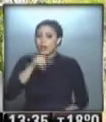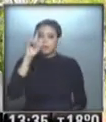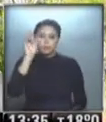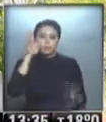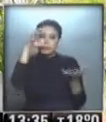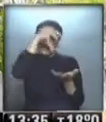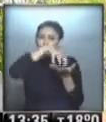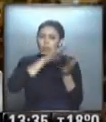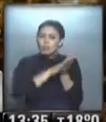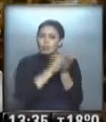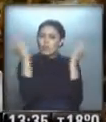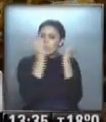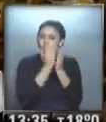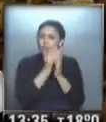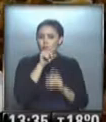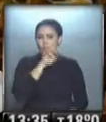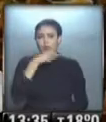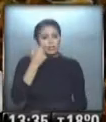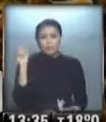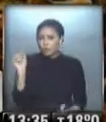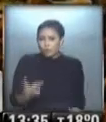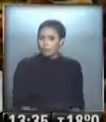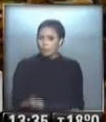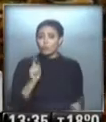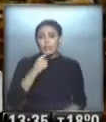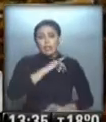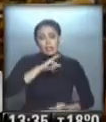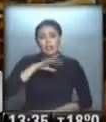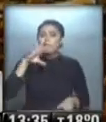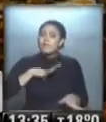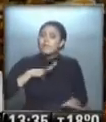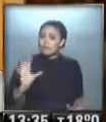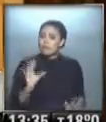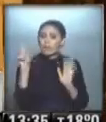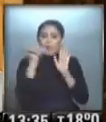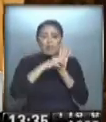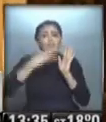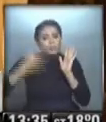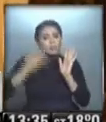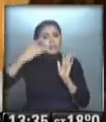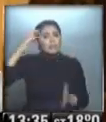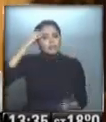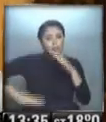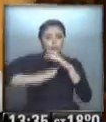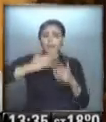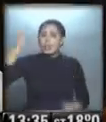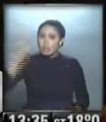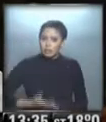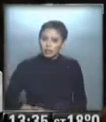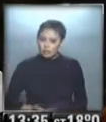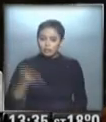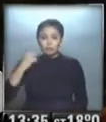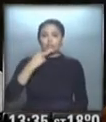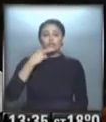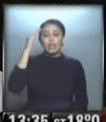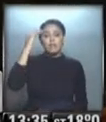estudio e investigación de la mujer calificó de habitual y manifiesta la falta de cumplimiento de lo dictado por la corte suprema de justicia de la nación el